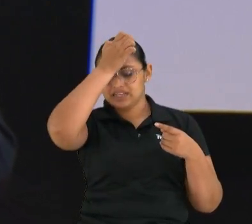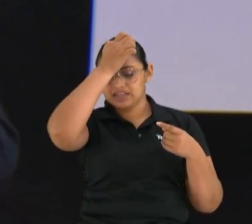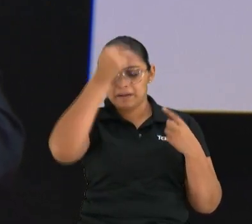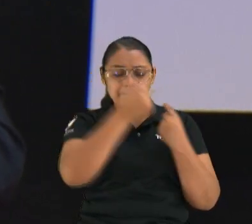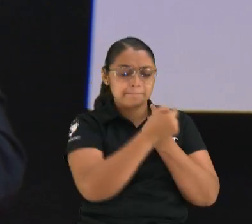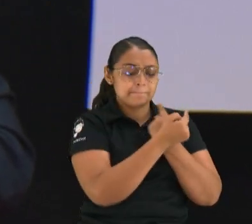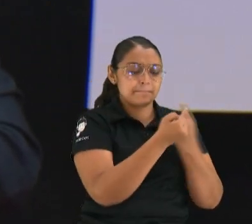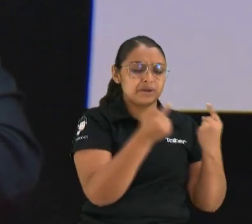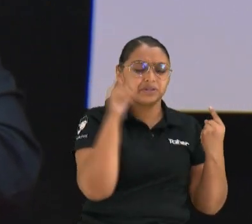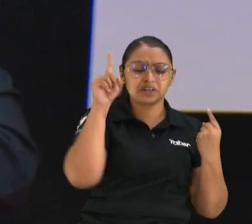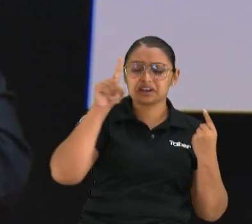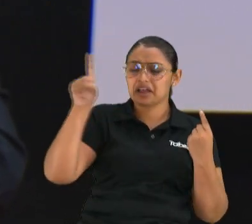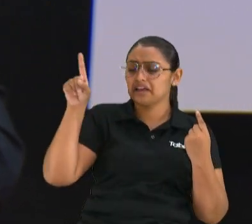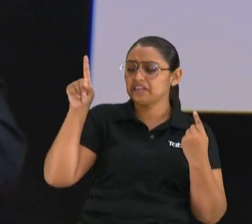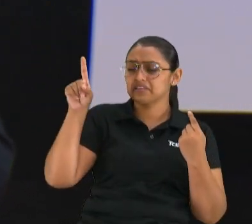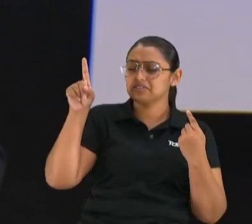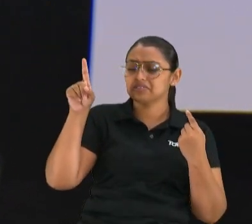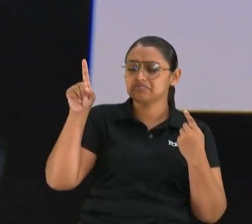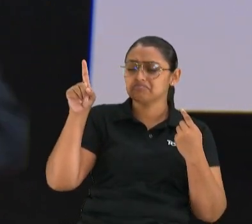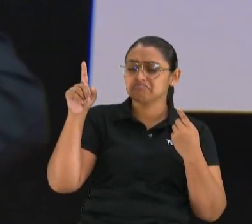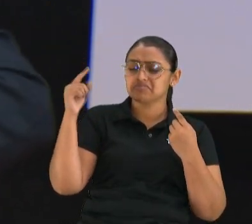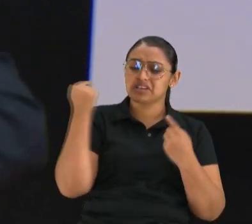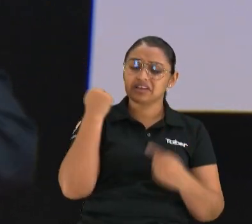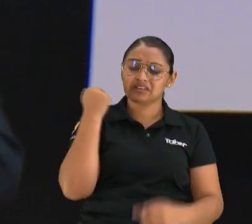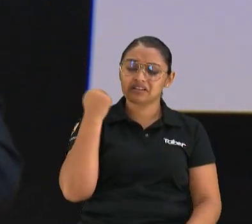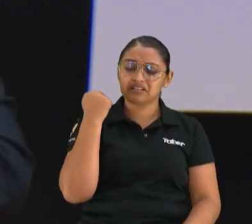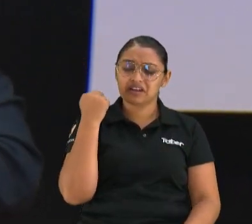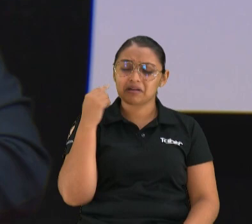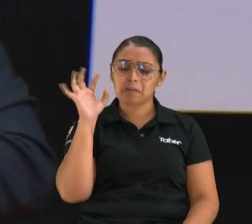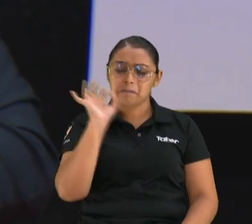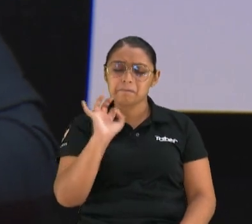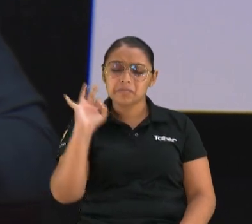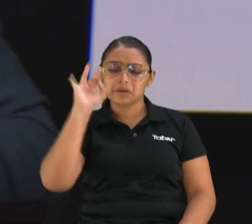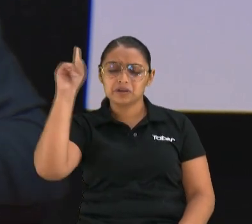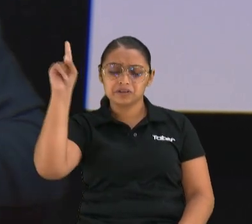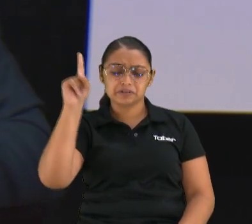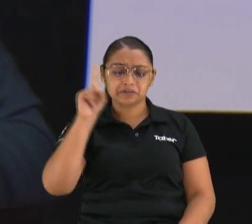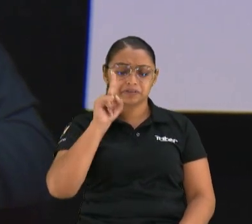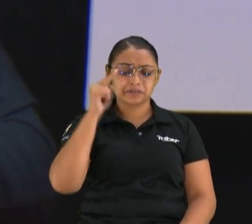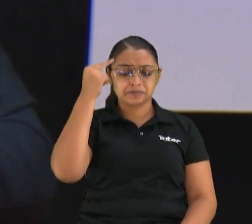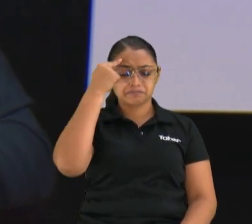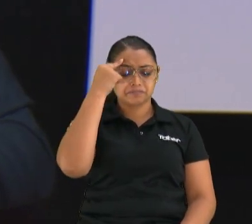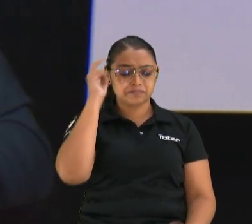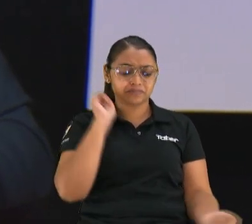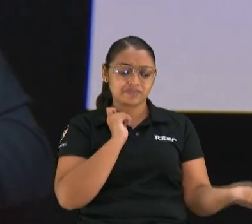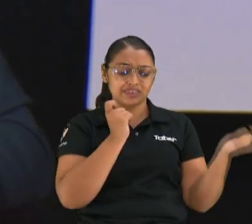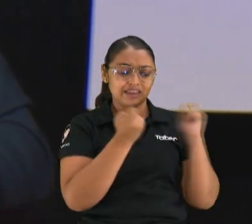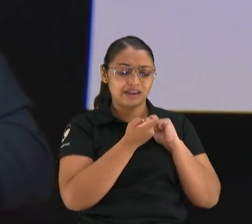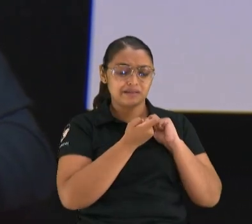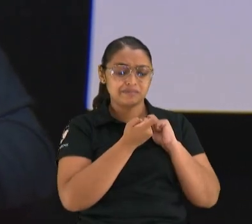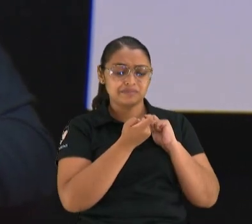tener en cuenta a Dios Dios los entregó a una mente reprobada para hacer cosas que no convienen